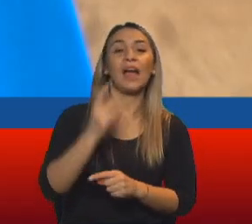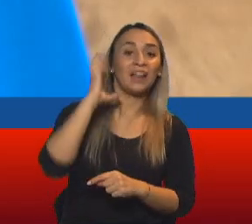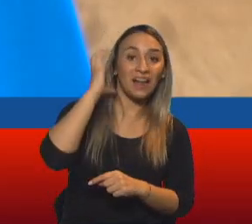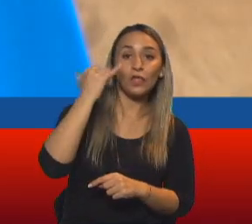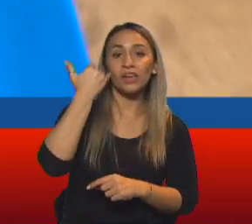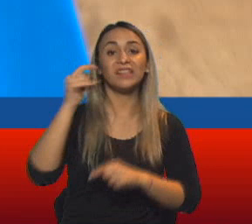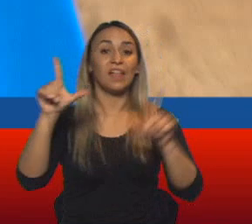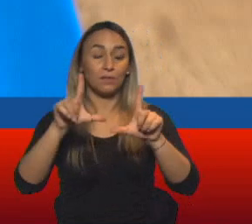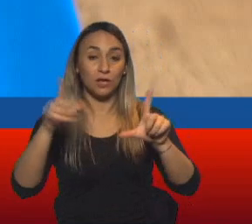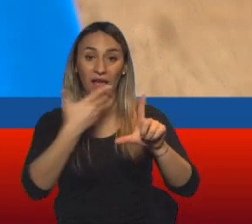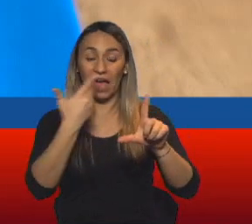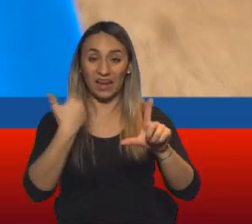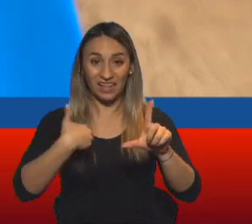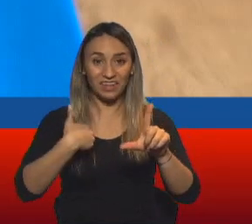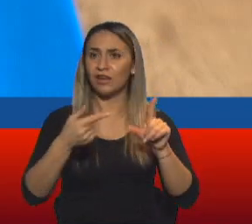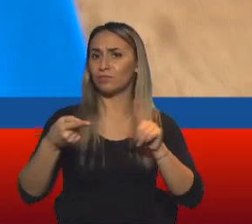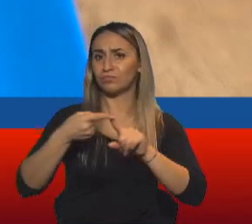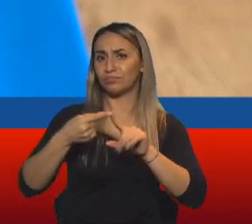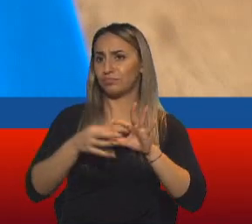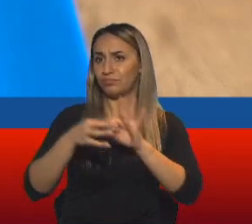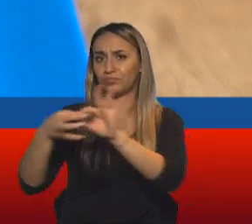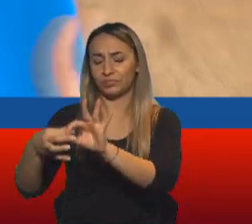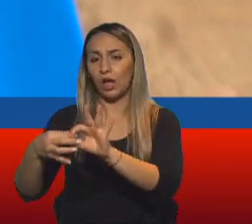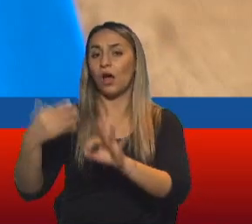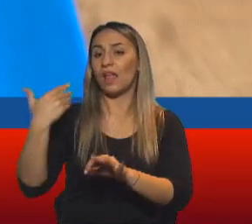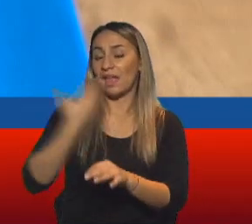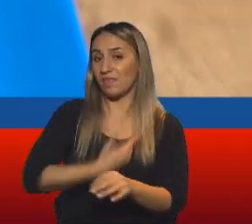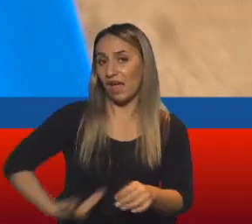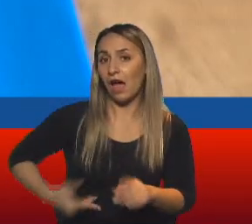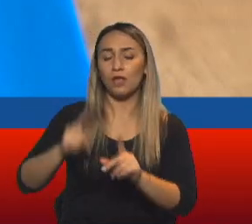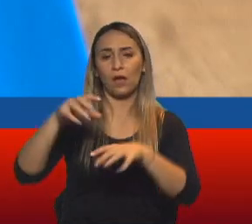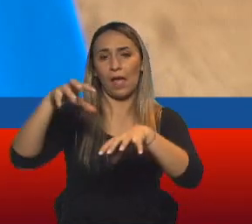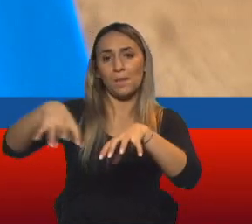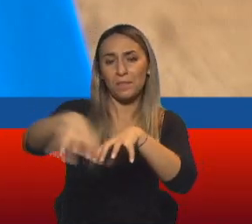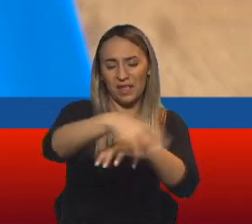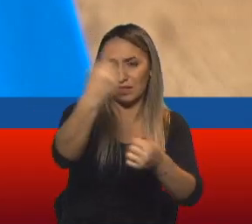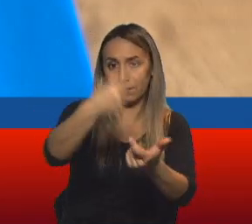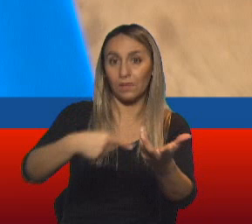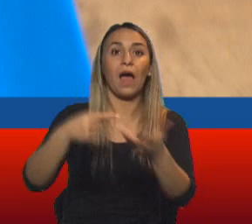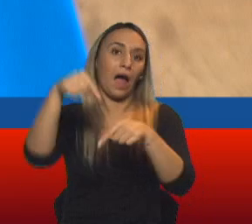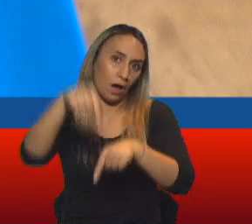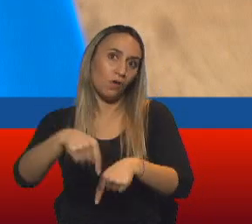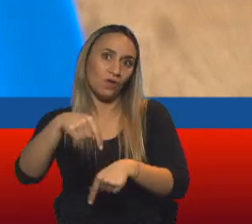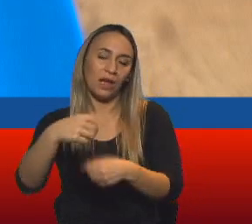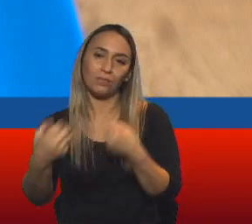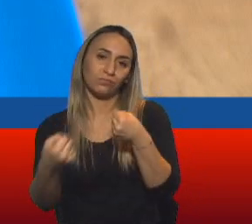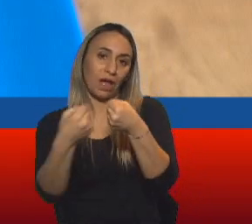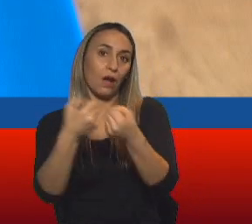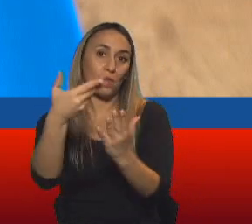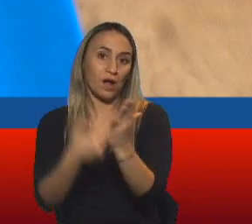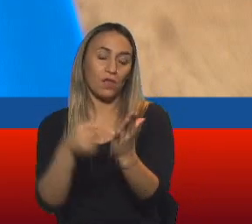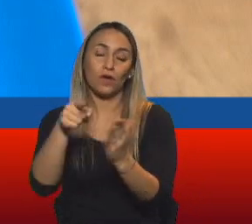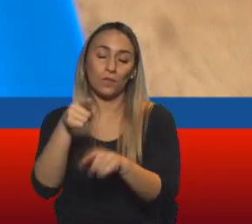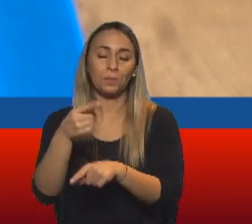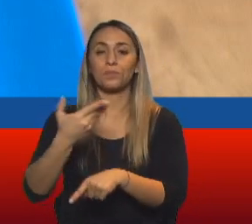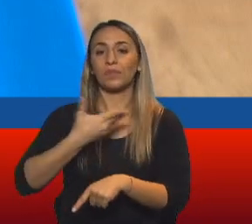articulando con el Estado, con distintas empresas y con, en este caso, con yacimientos petrolíferos fiscales, con una amplia